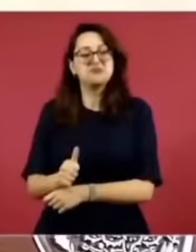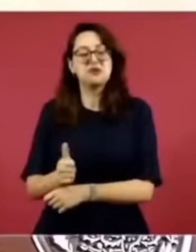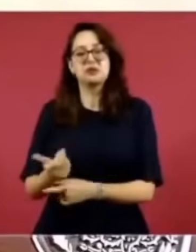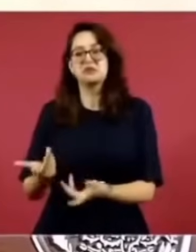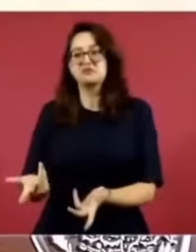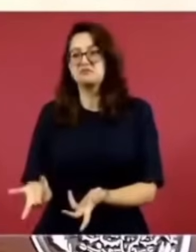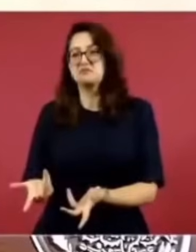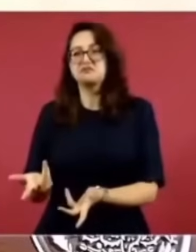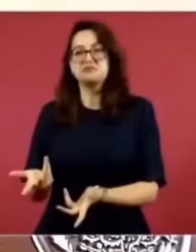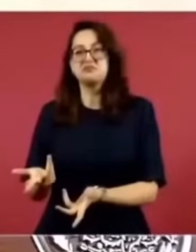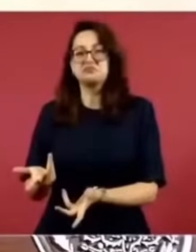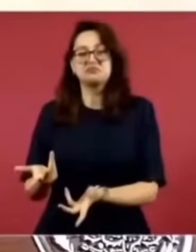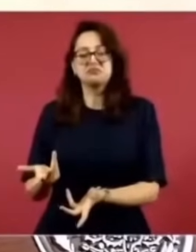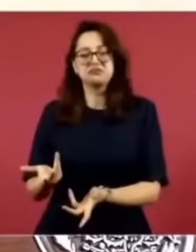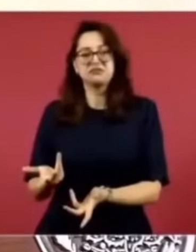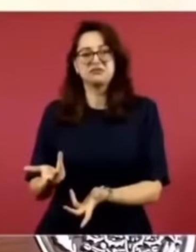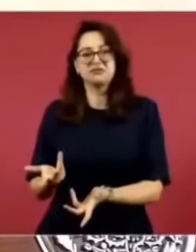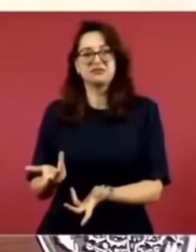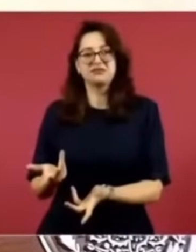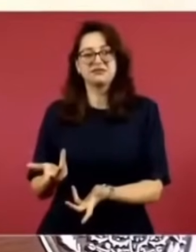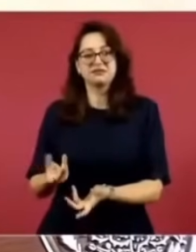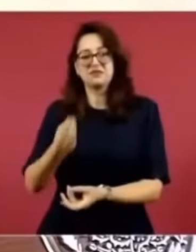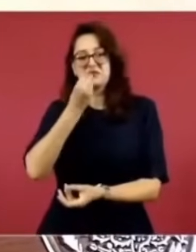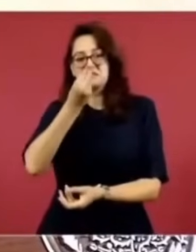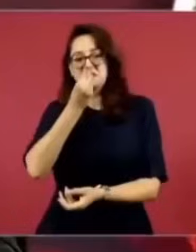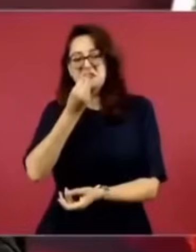entregando migajas.